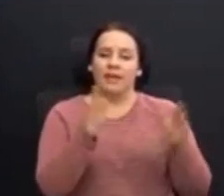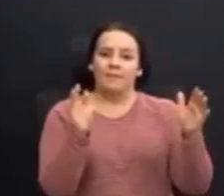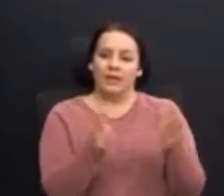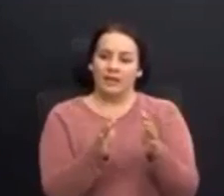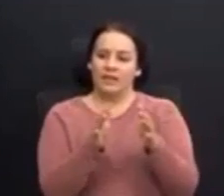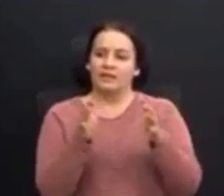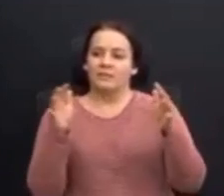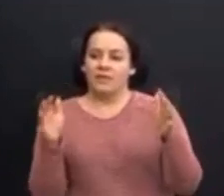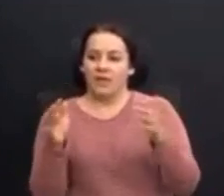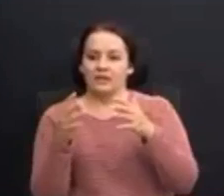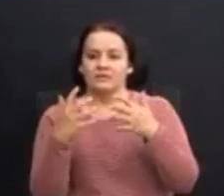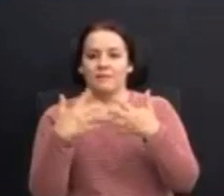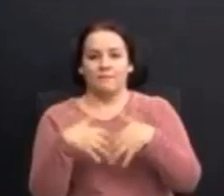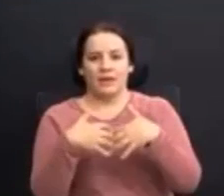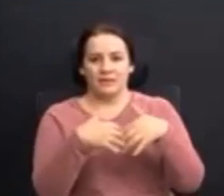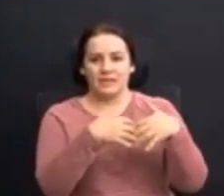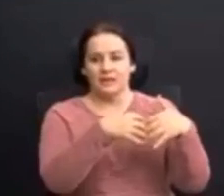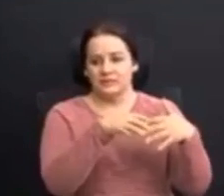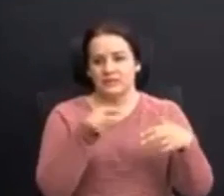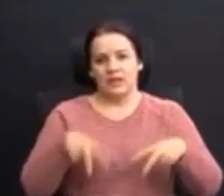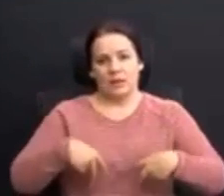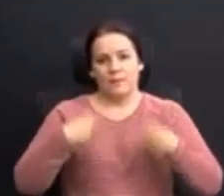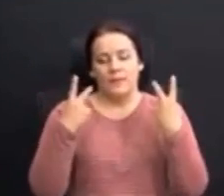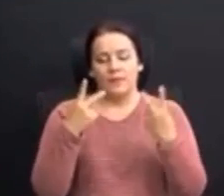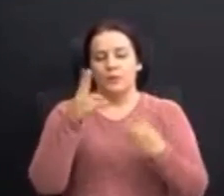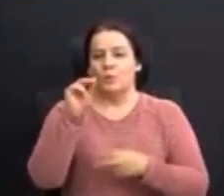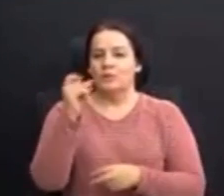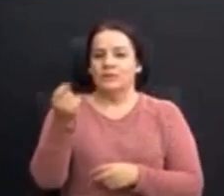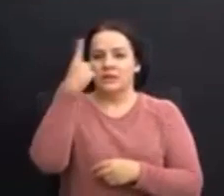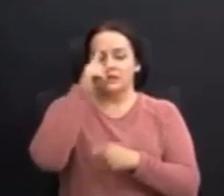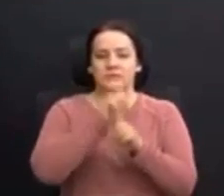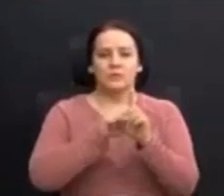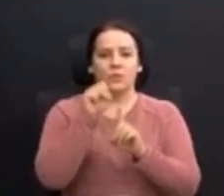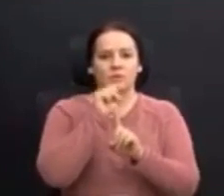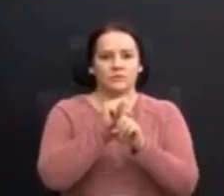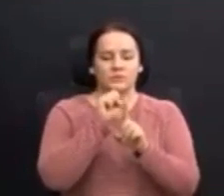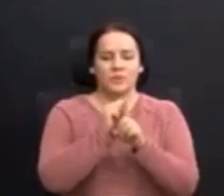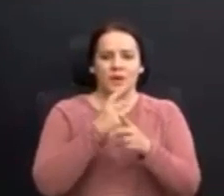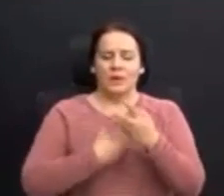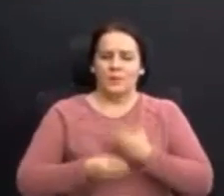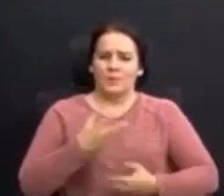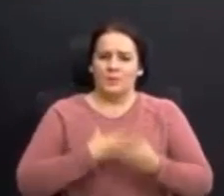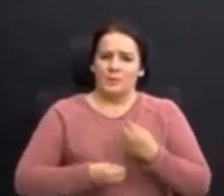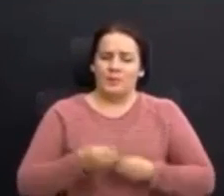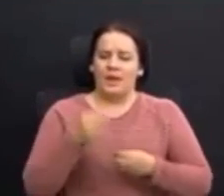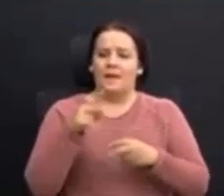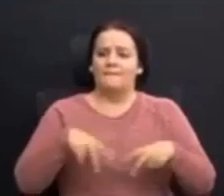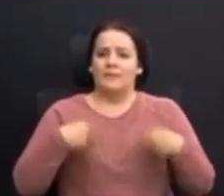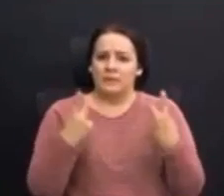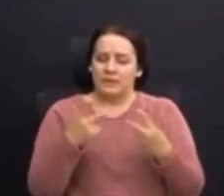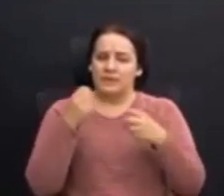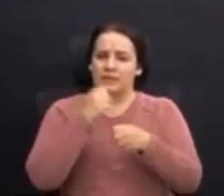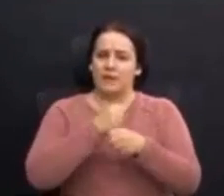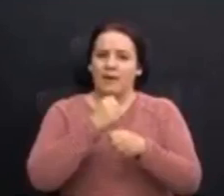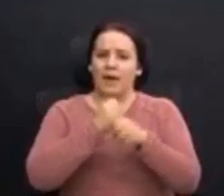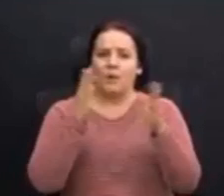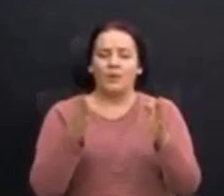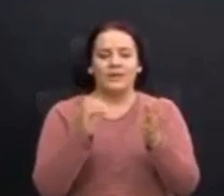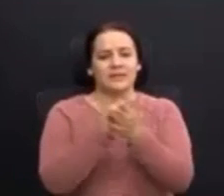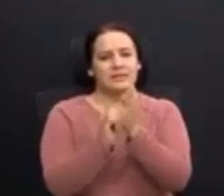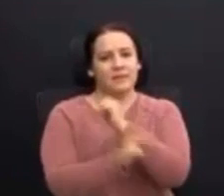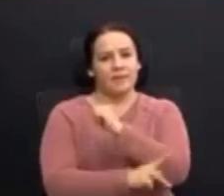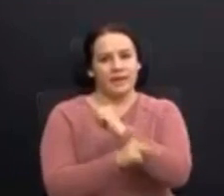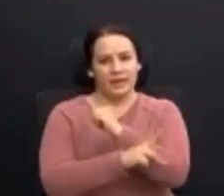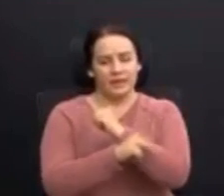Tampoco entienden la situación angustiante y precaria que están viviendo los trabajadores de este país, los trabajadores del sector